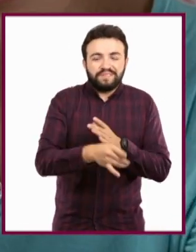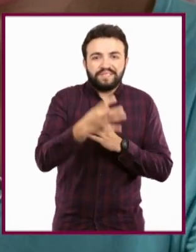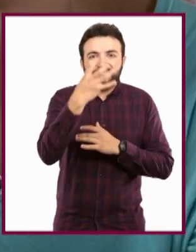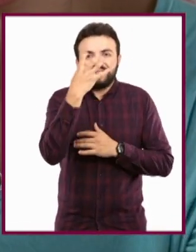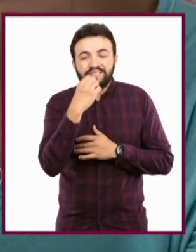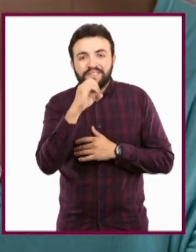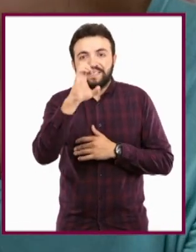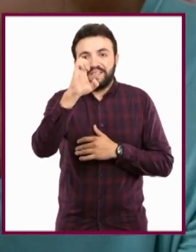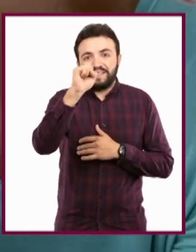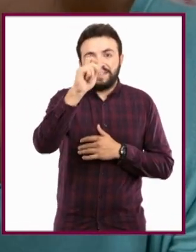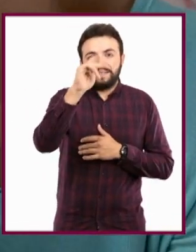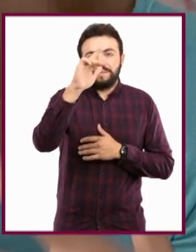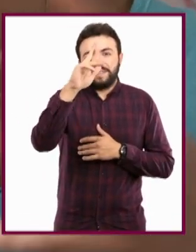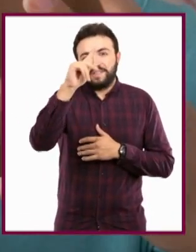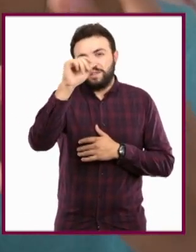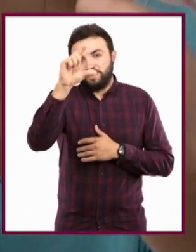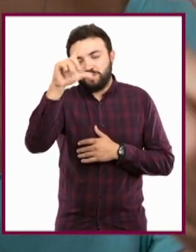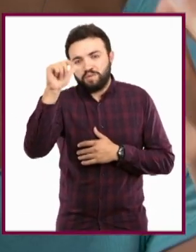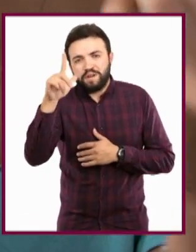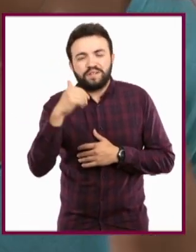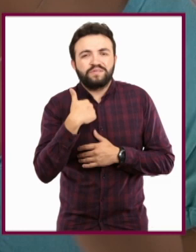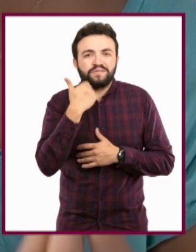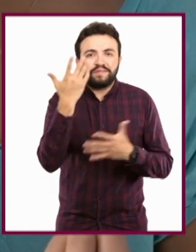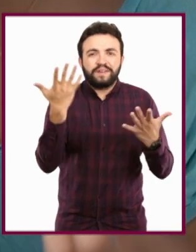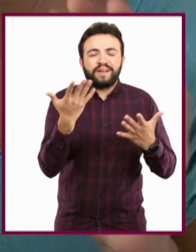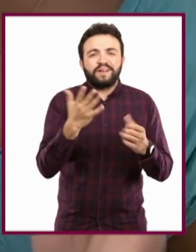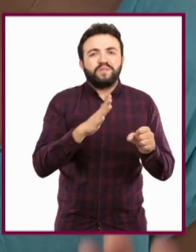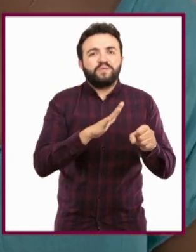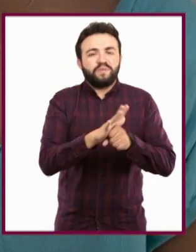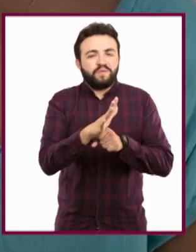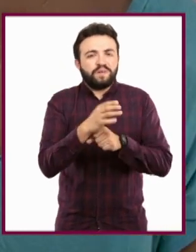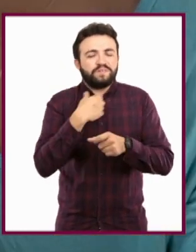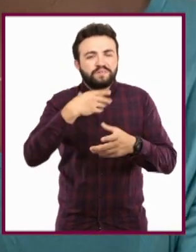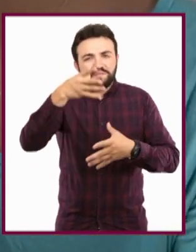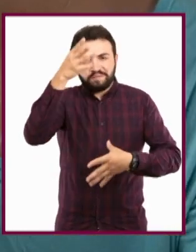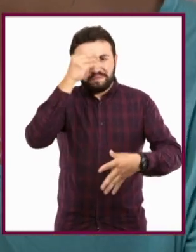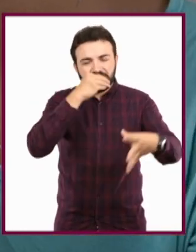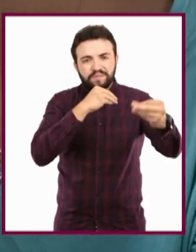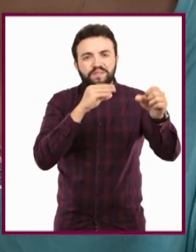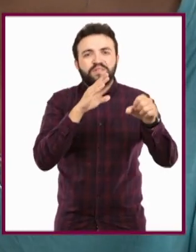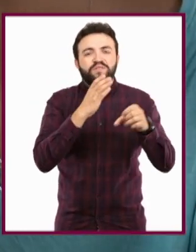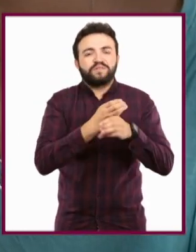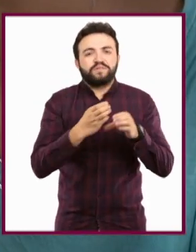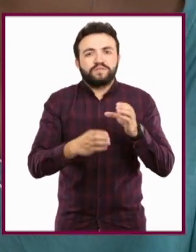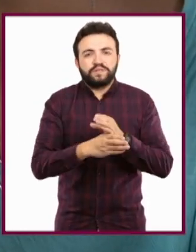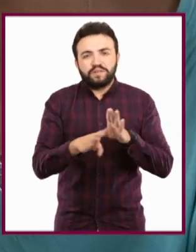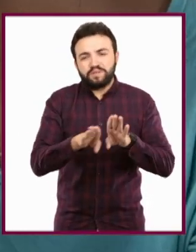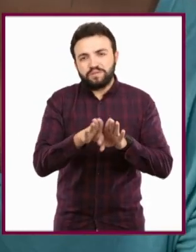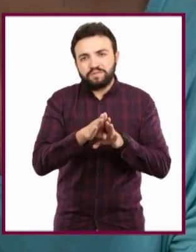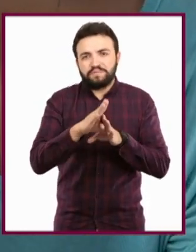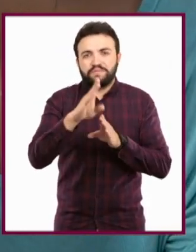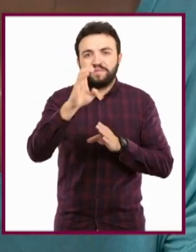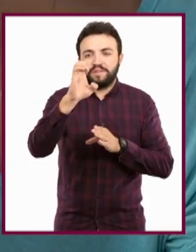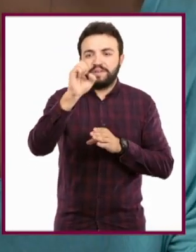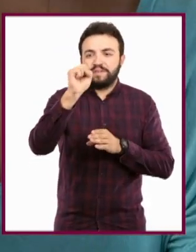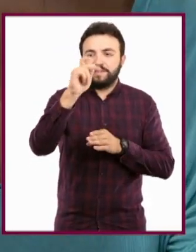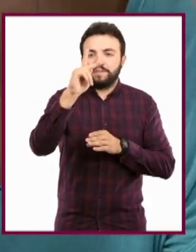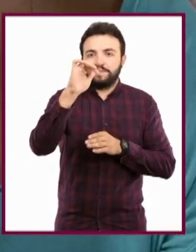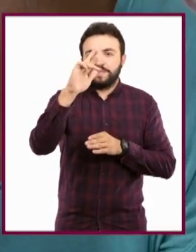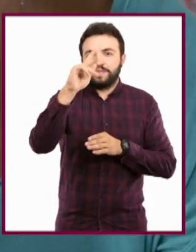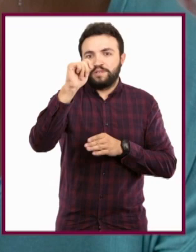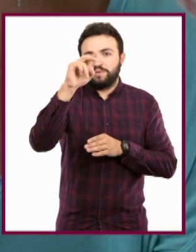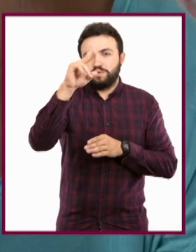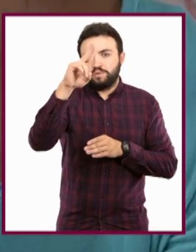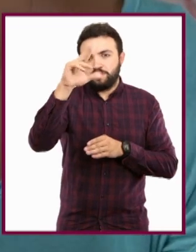haga sentir bien. Quiero encontrar una práctica espiritual que me dé paz. ¿Práctica? ¿Qué es eso? Pues una